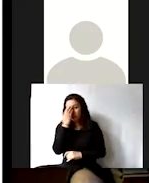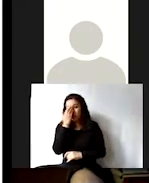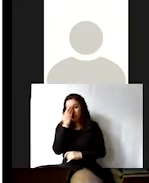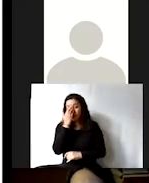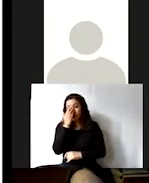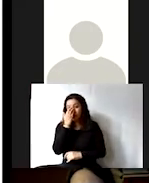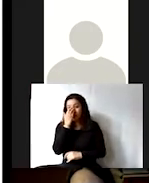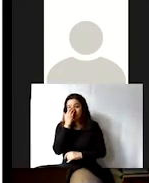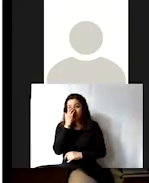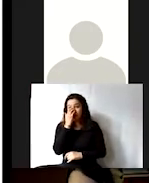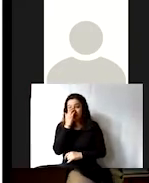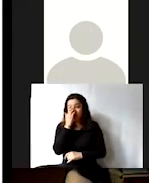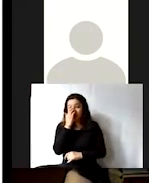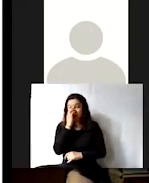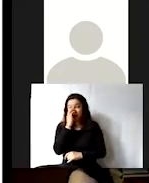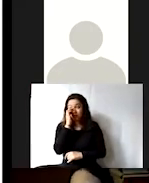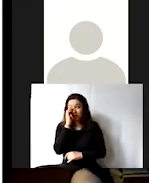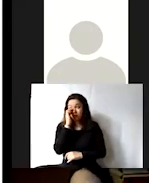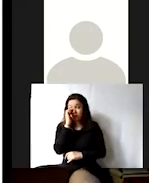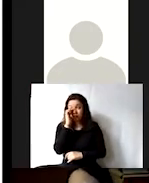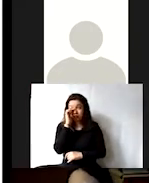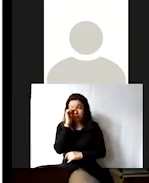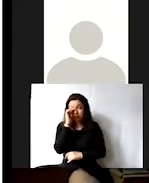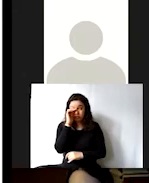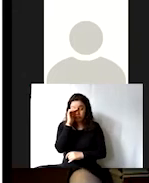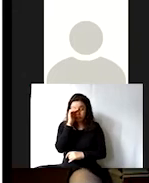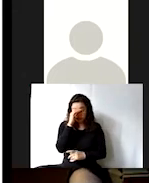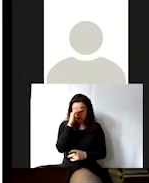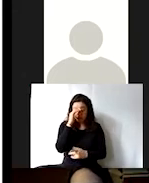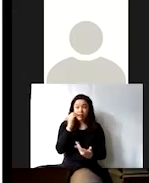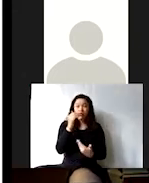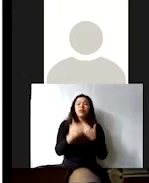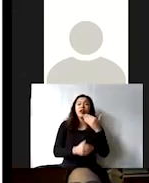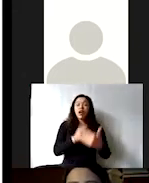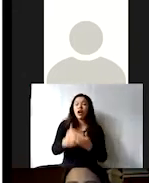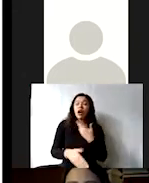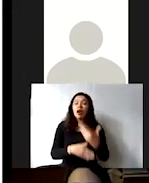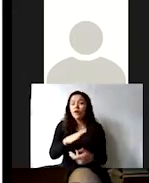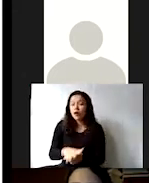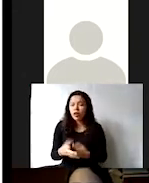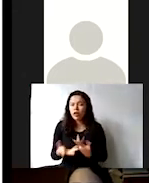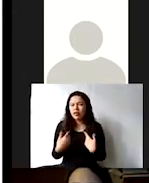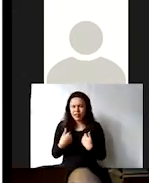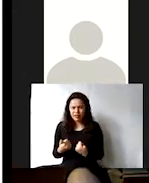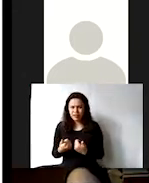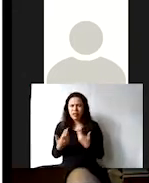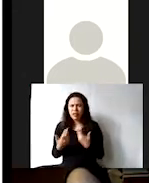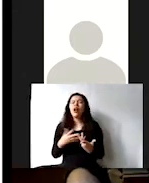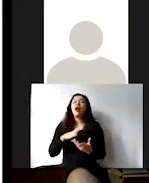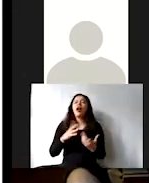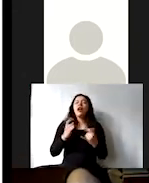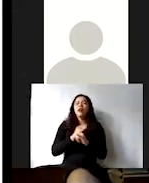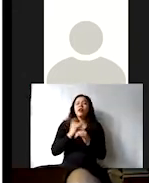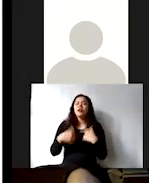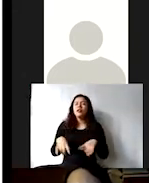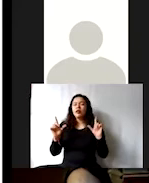avance pues en el mismo y en la misma plataforma. ¿Explico un poco? Es una plataforma diseñada